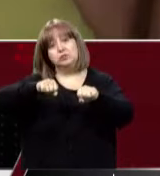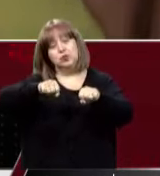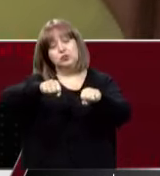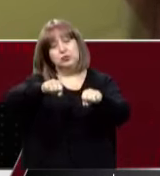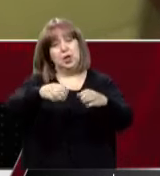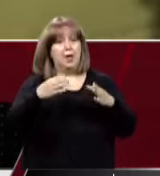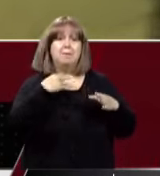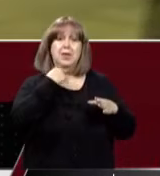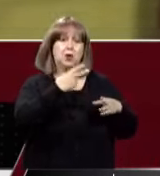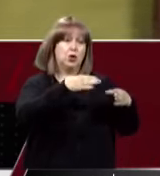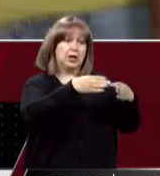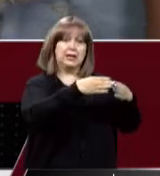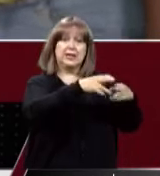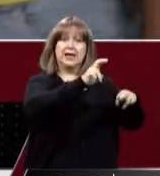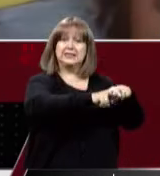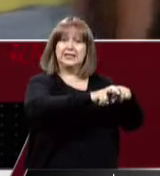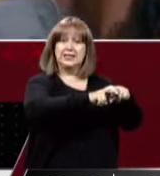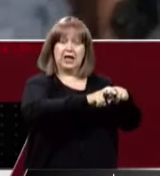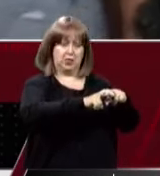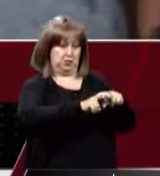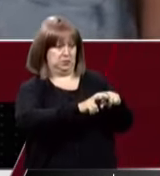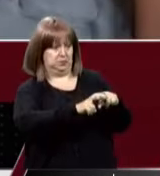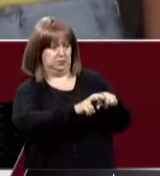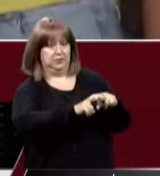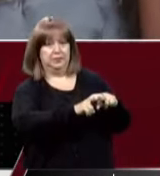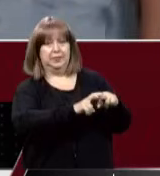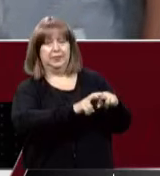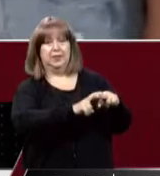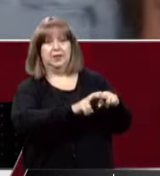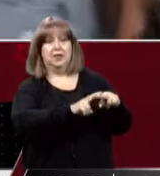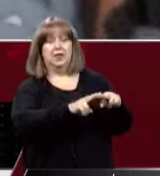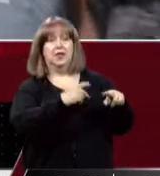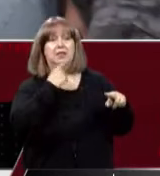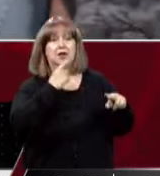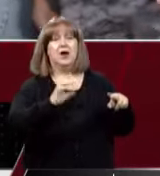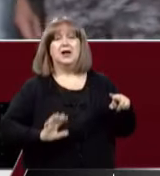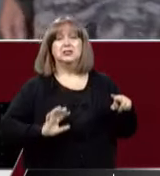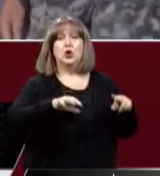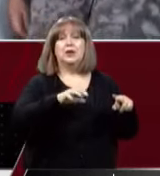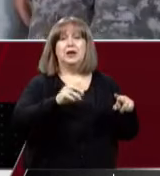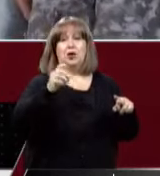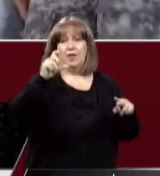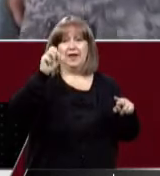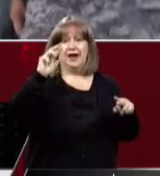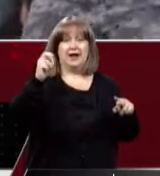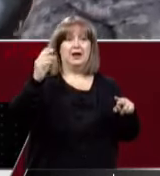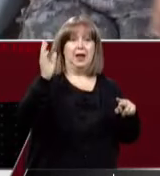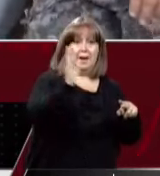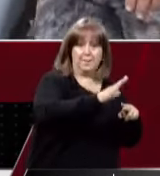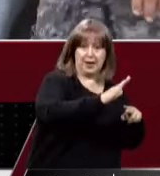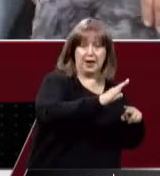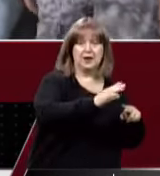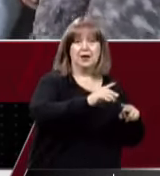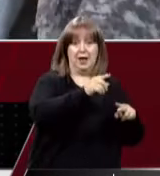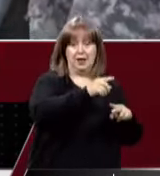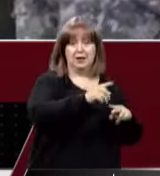casa y me dijo que el sobrino de Karen le había pegado. Entonces le dije, ¿te querés ir conmigo a